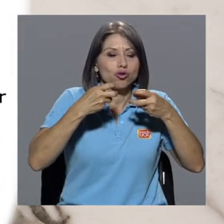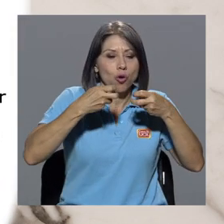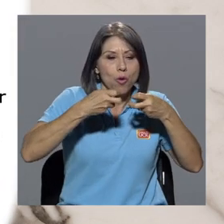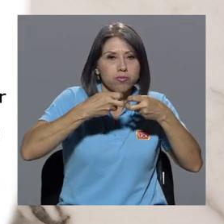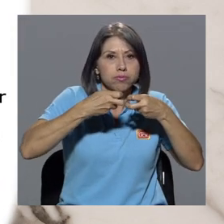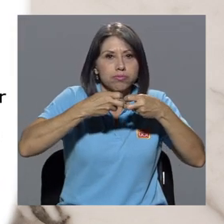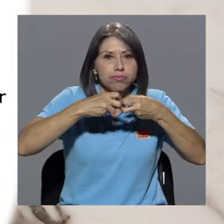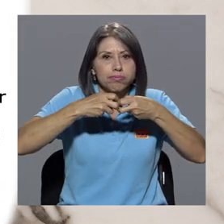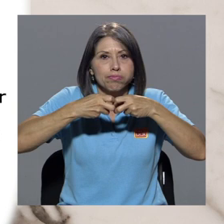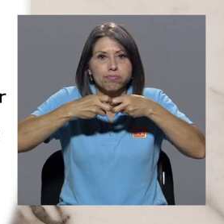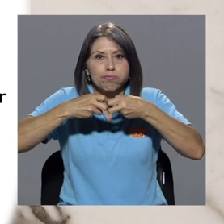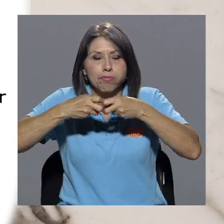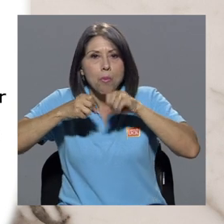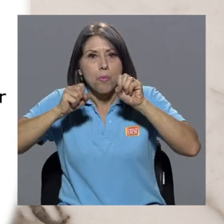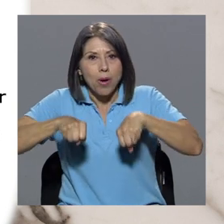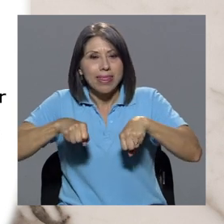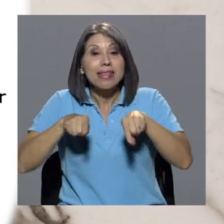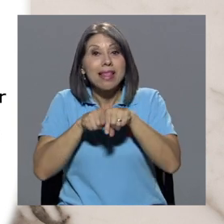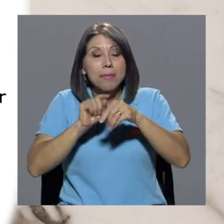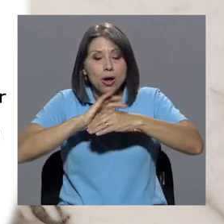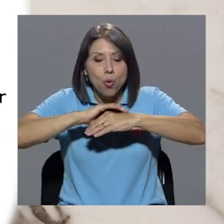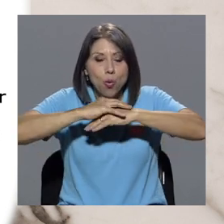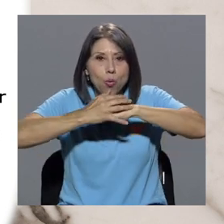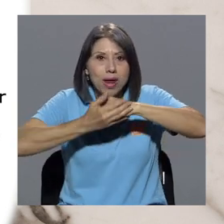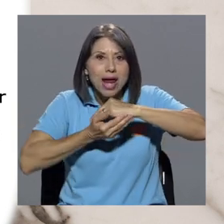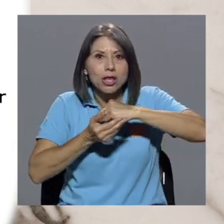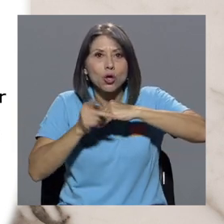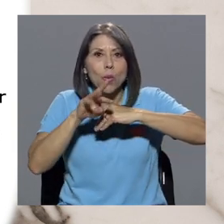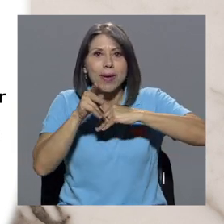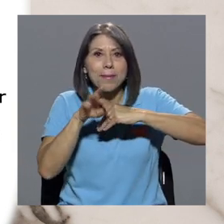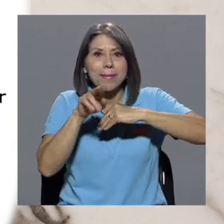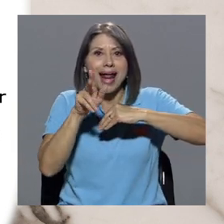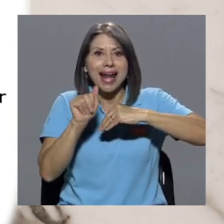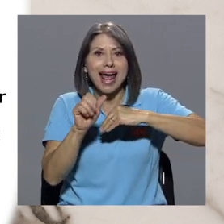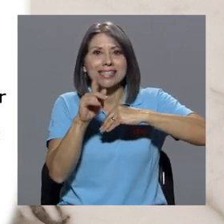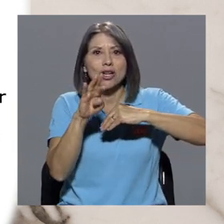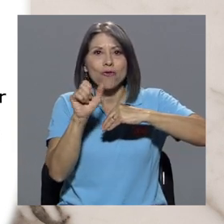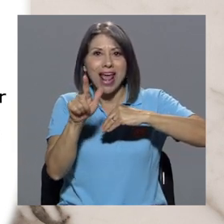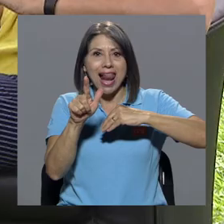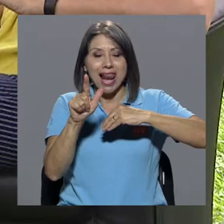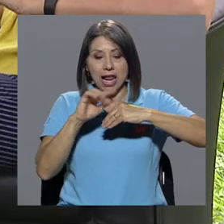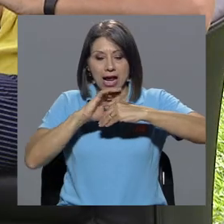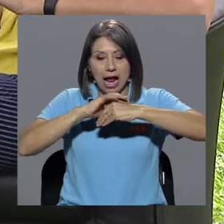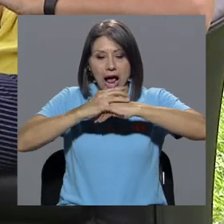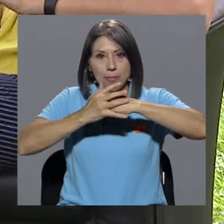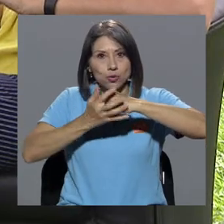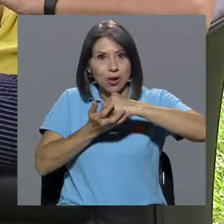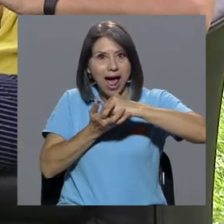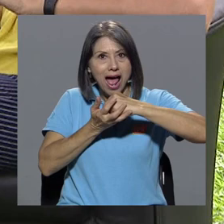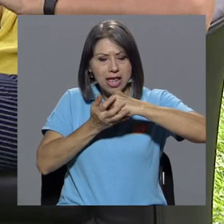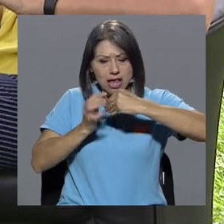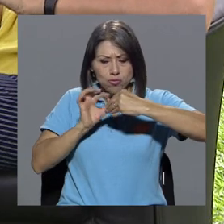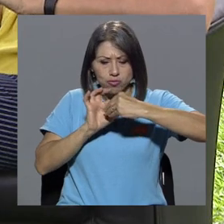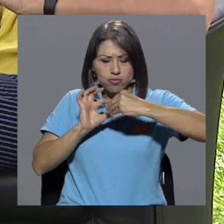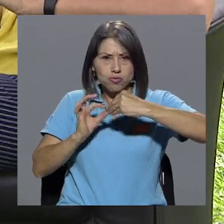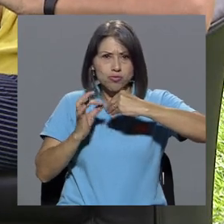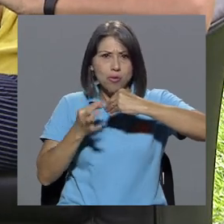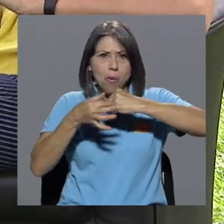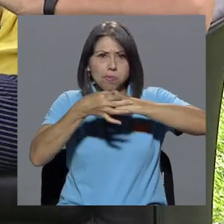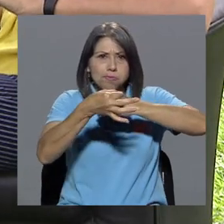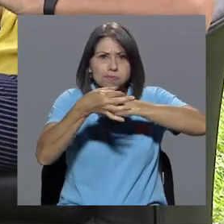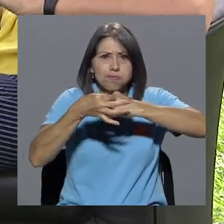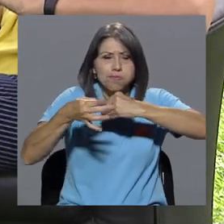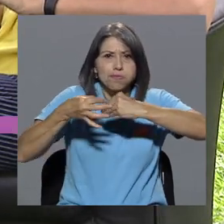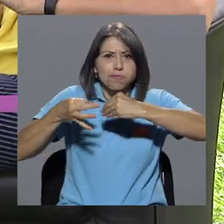¿verdad? Está cubierto también por una membrana sinovial y una cápsula articular, y alrededor de ella tiene ligamentos y músculos, ¿verdad?, que